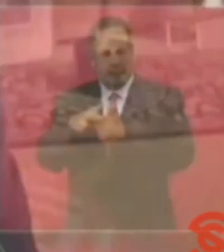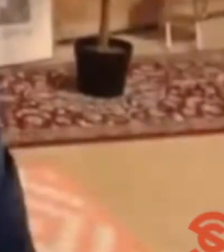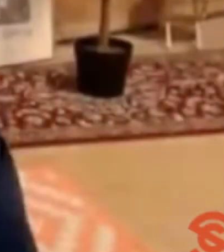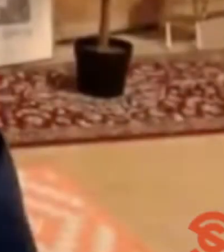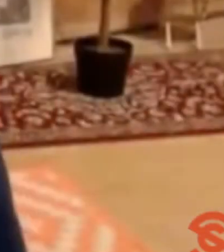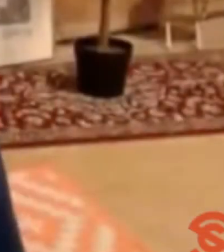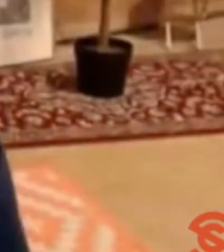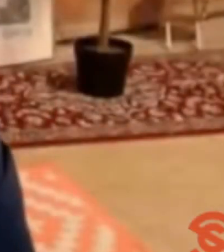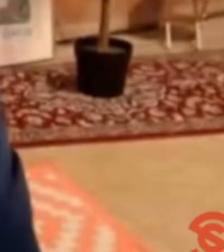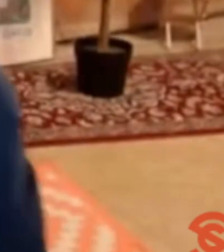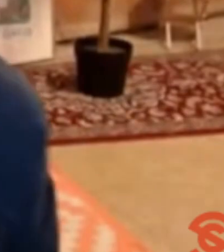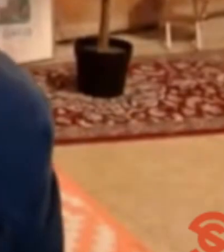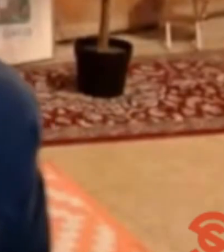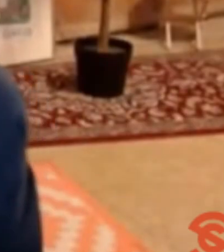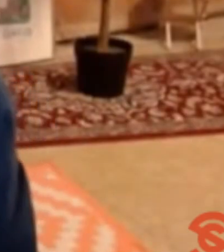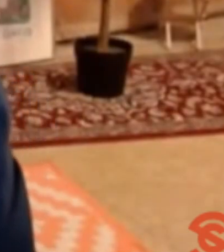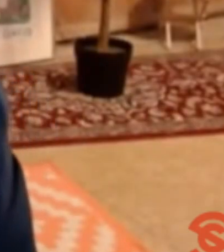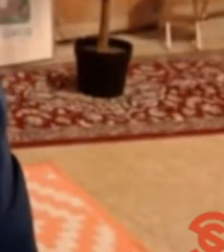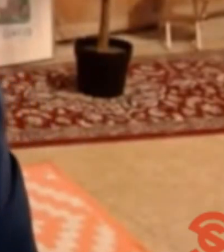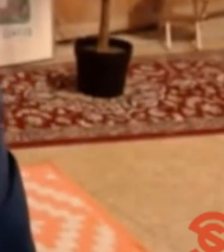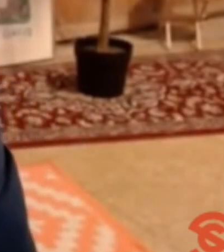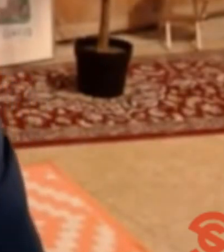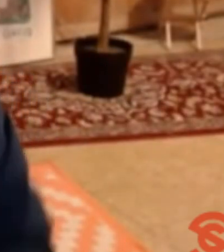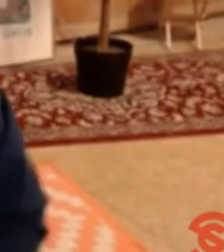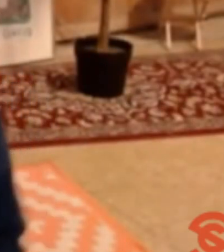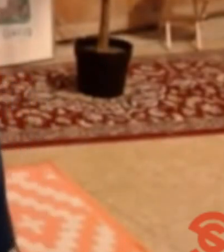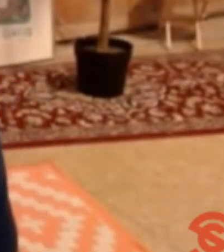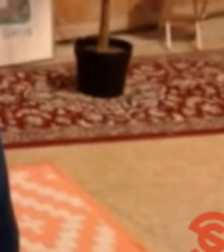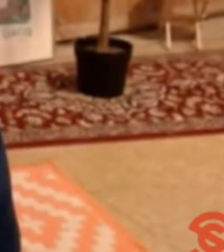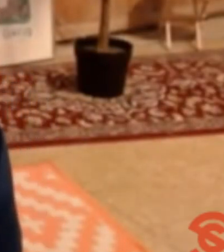Bueno, ahí está. Ahí está esta situación